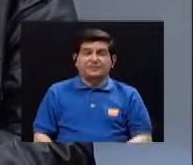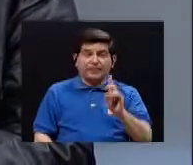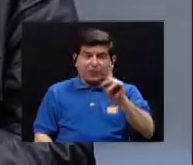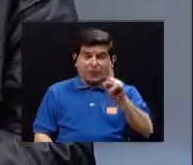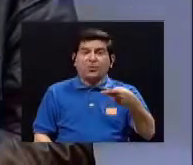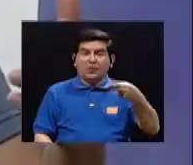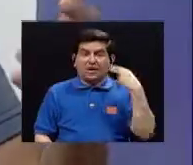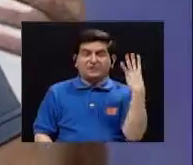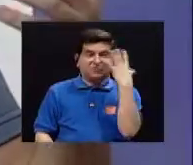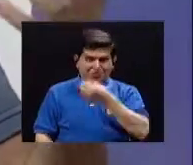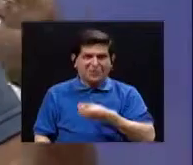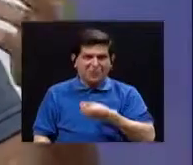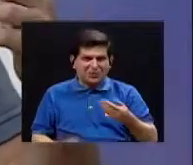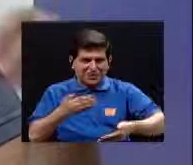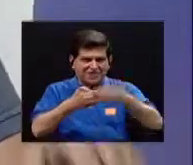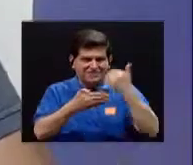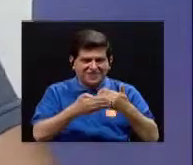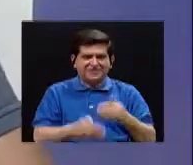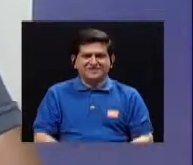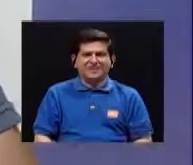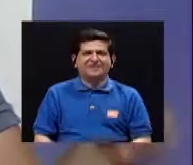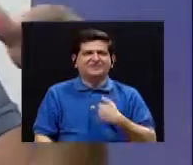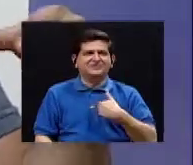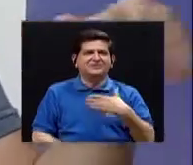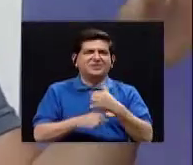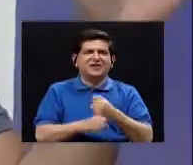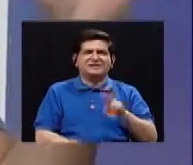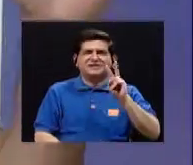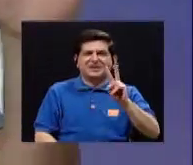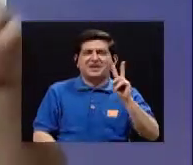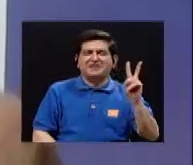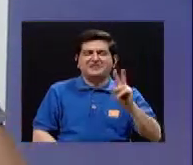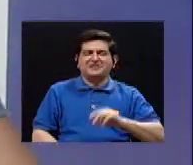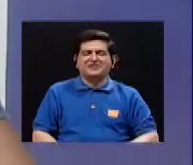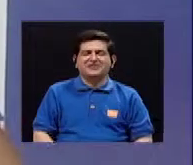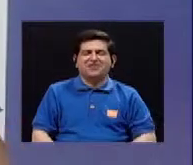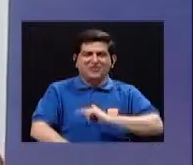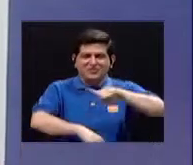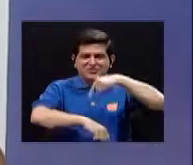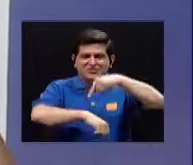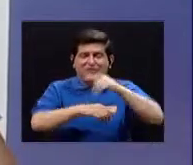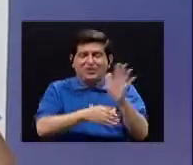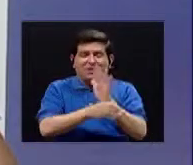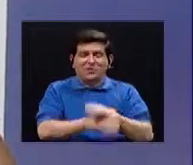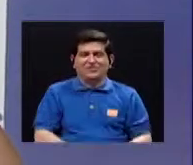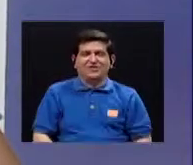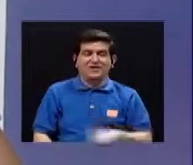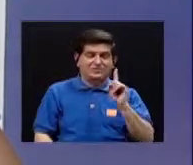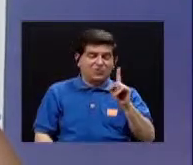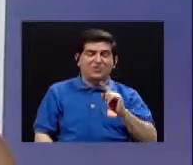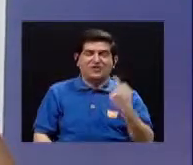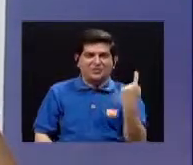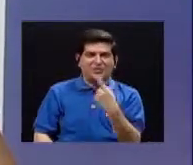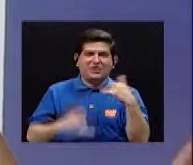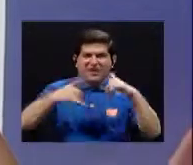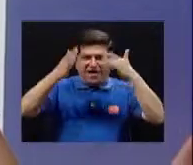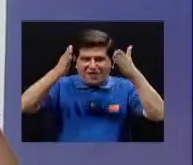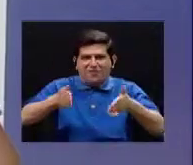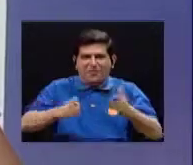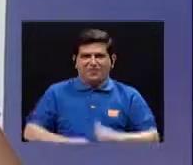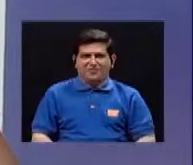como hay una historia muy muy linda de atrás yo voy haría como 22 horas de película y había una hora por